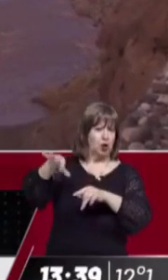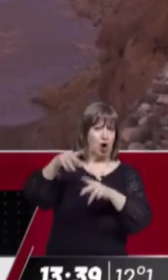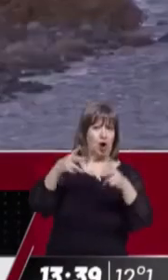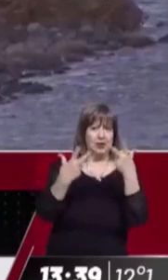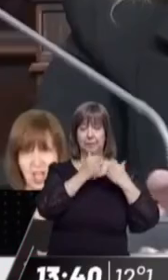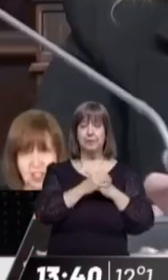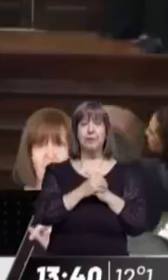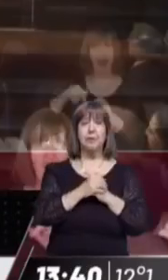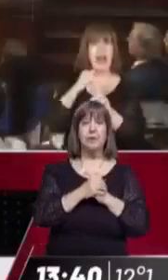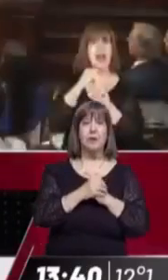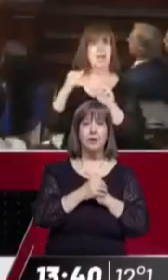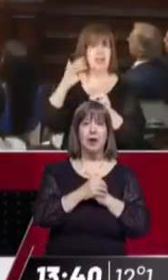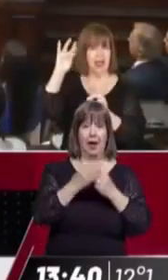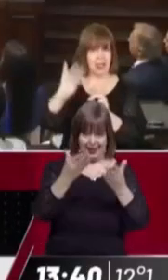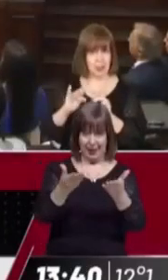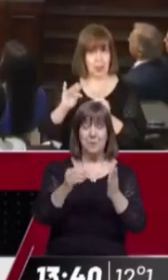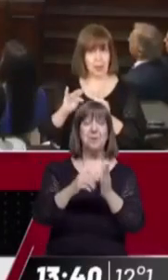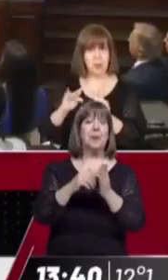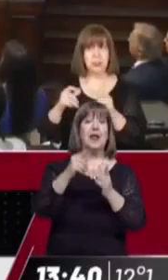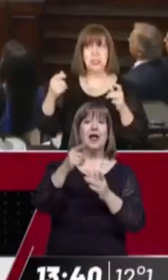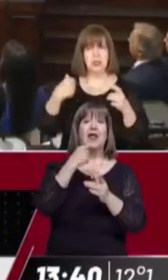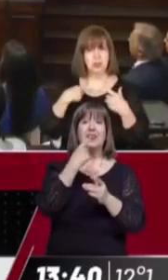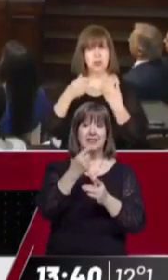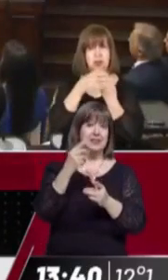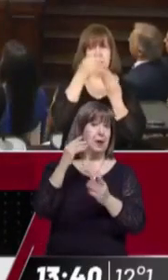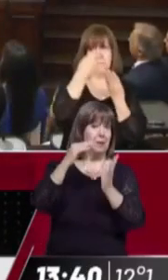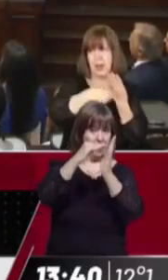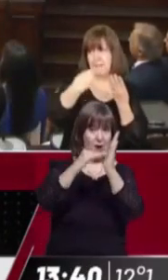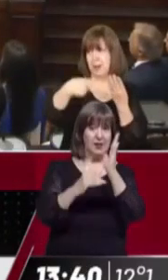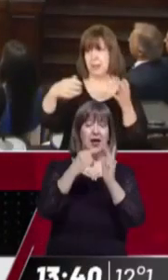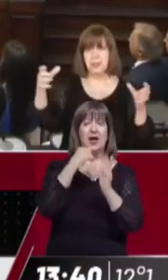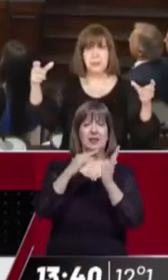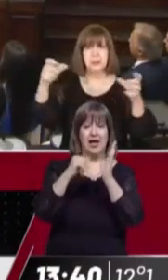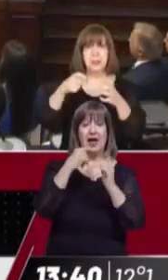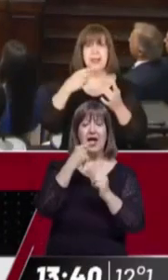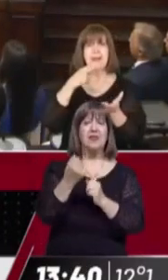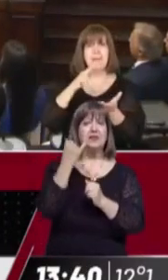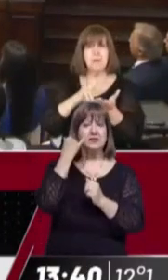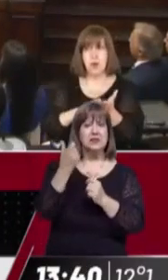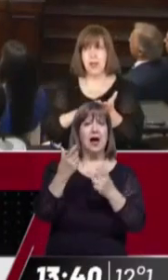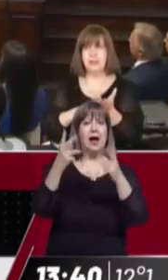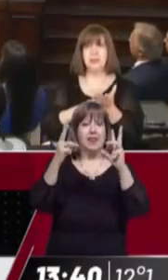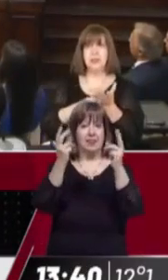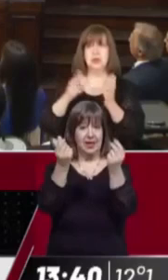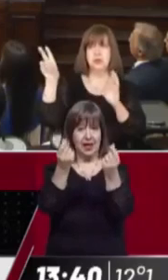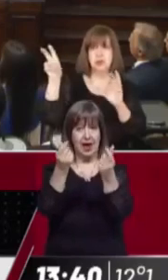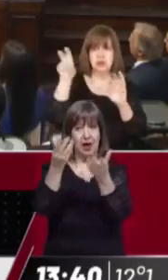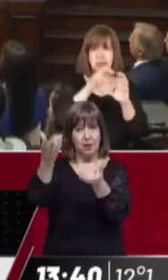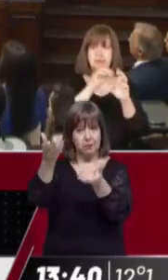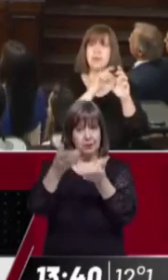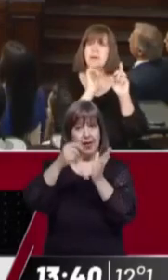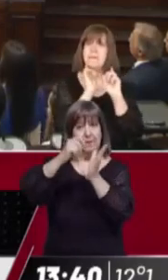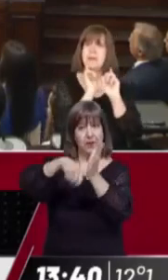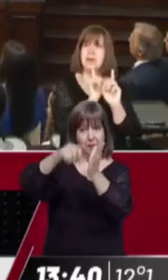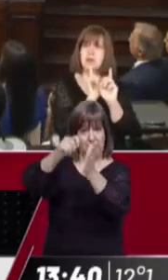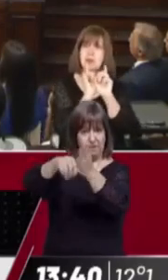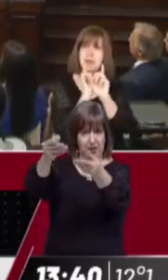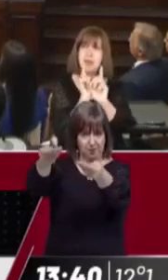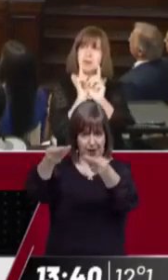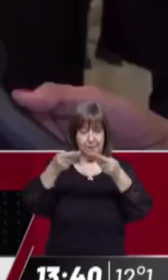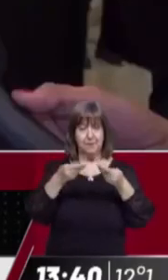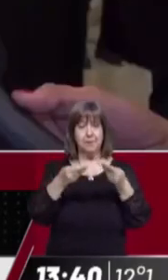tres Sí bueno estábamos hablando de la situación de las cámaras y que habían sido recibidas por el gobernador Que